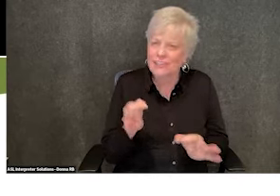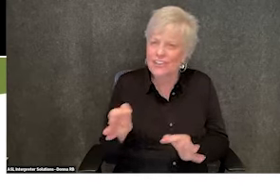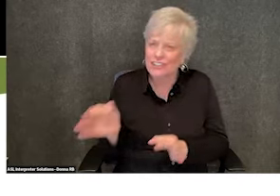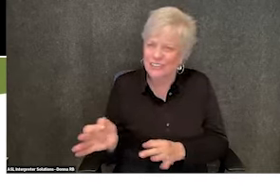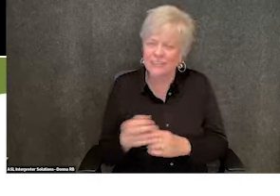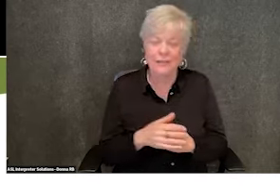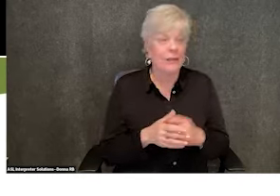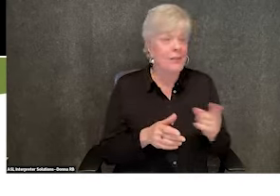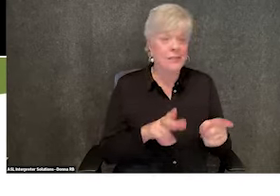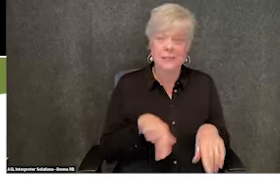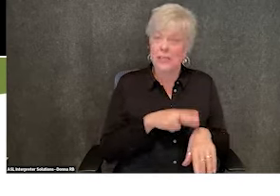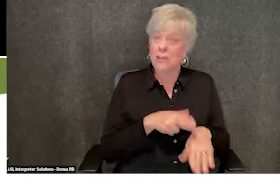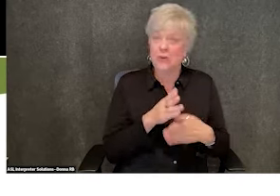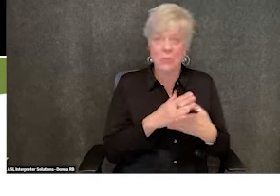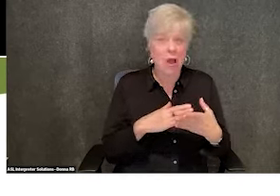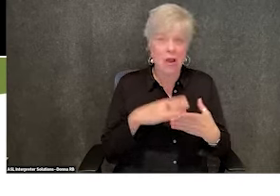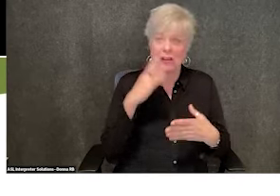propias decisiones